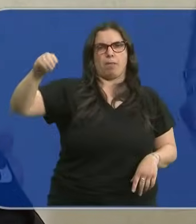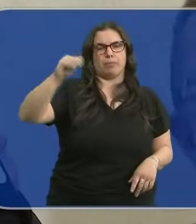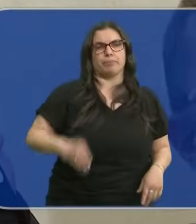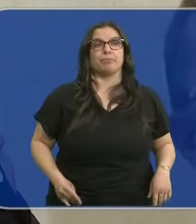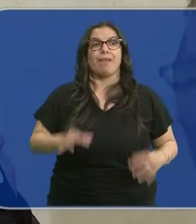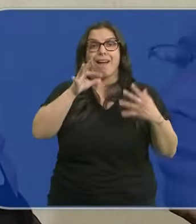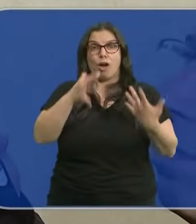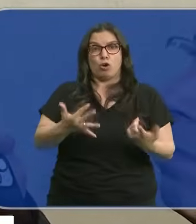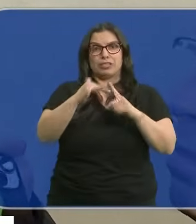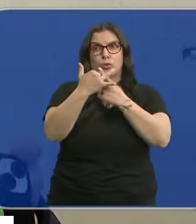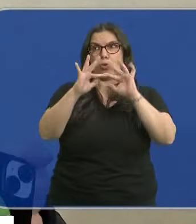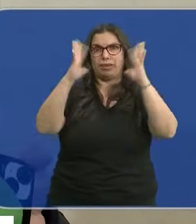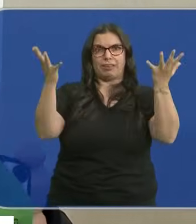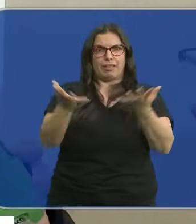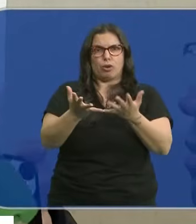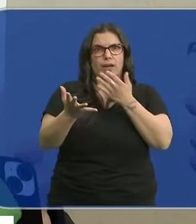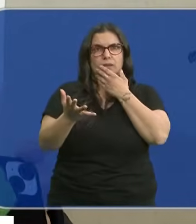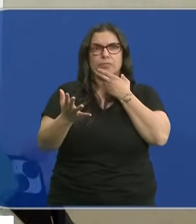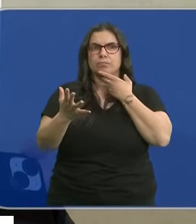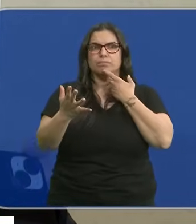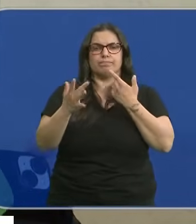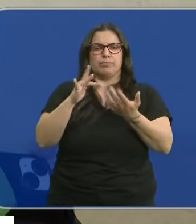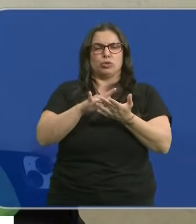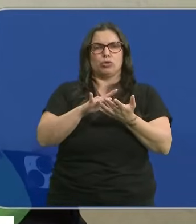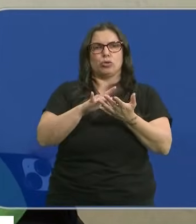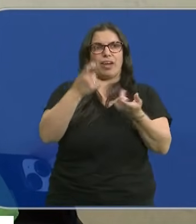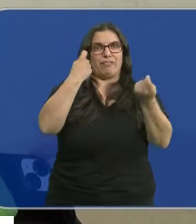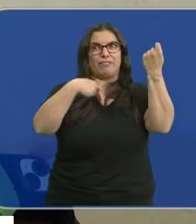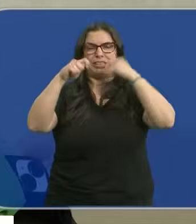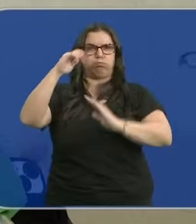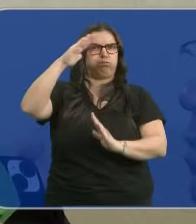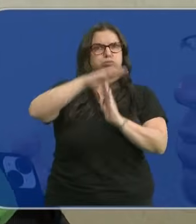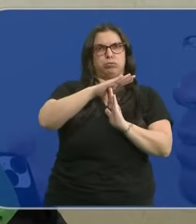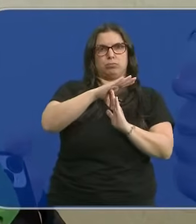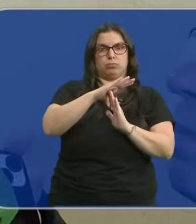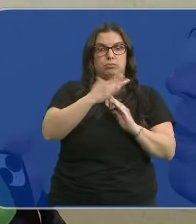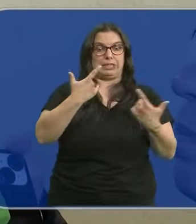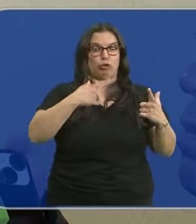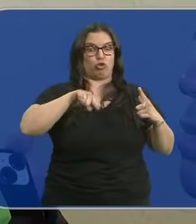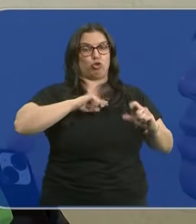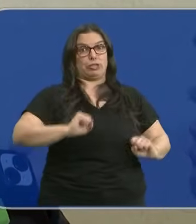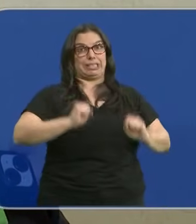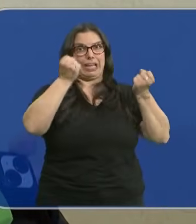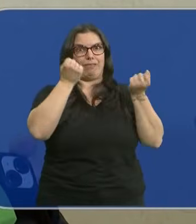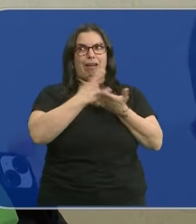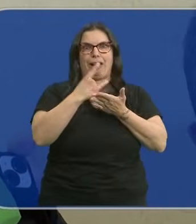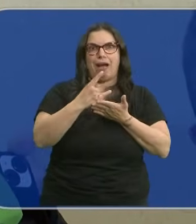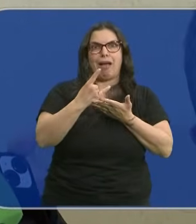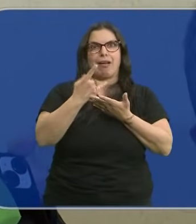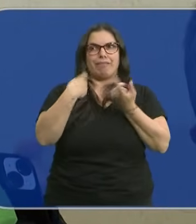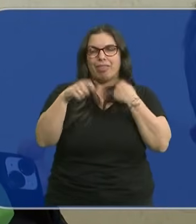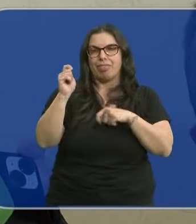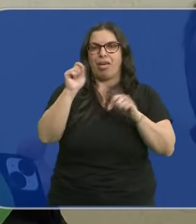Ahora mismo la situación internacional está bloqueando un poco el tema de las exportaciones, que es lo que al sector del vacuno de carne le da la vida